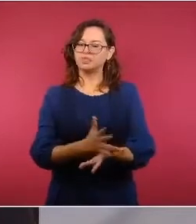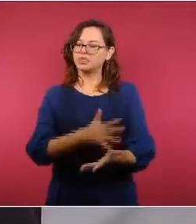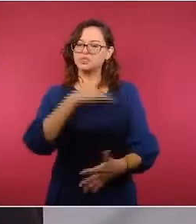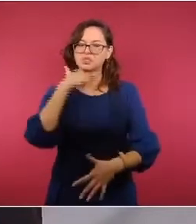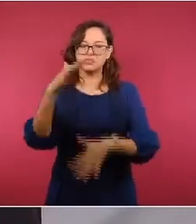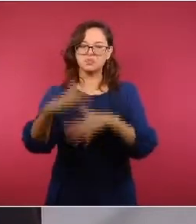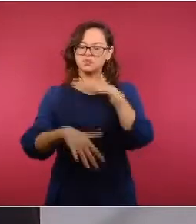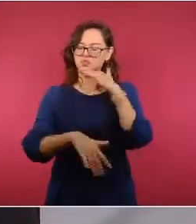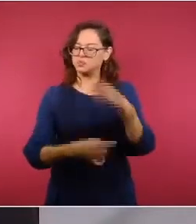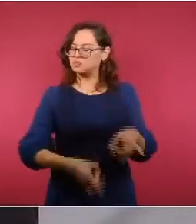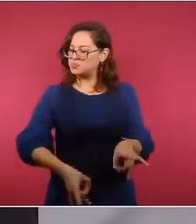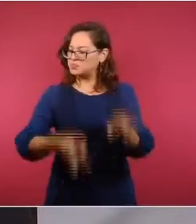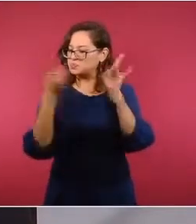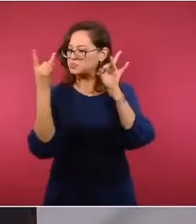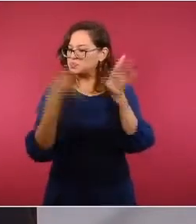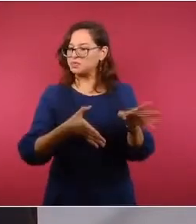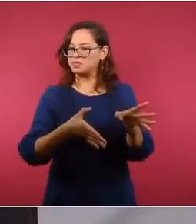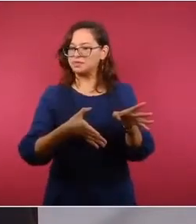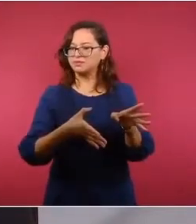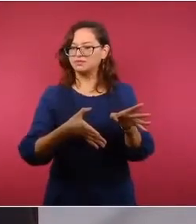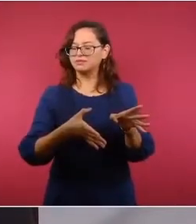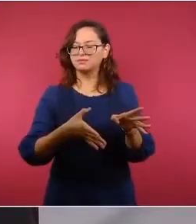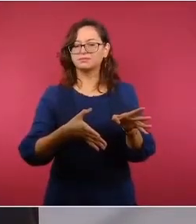corrupción y de seguir